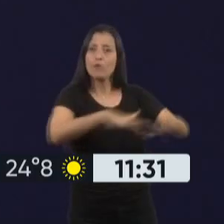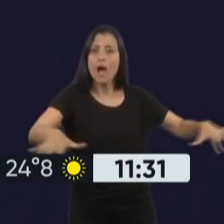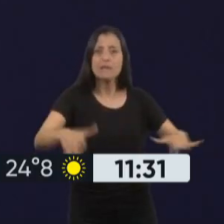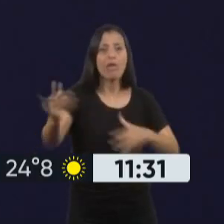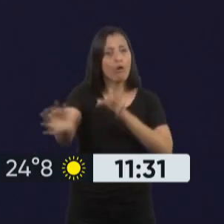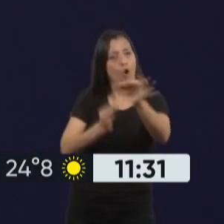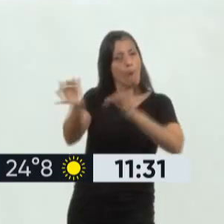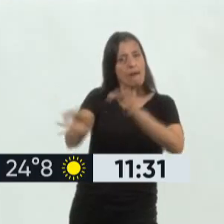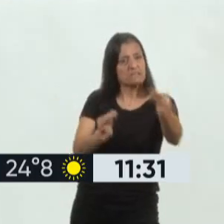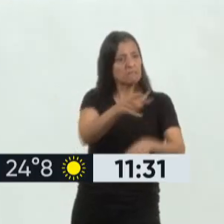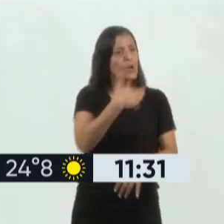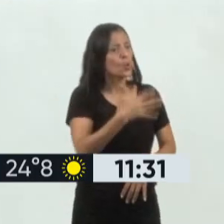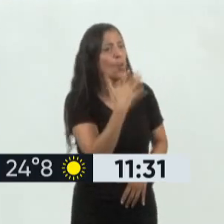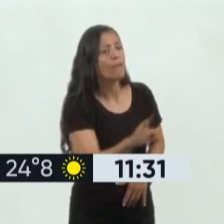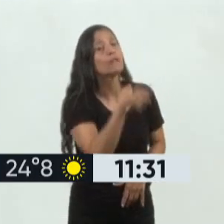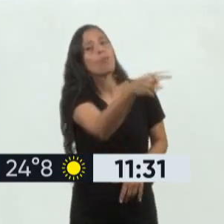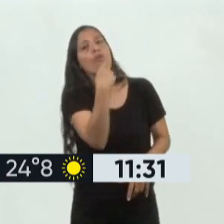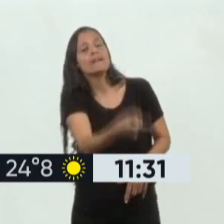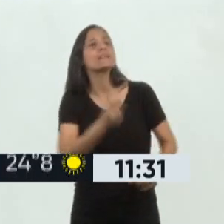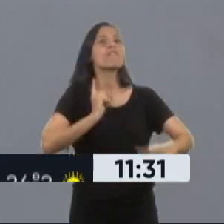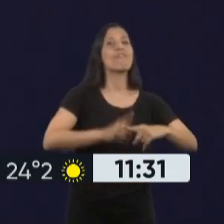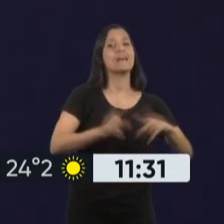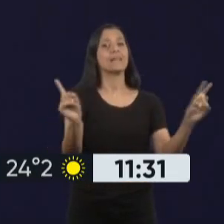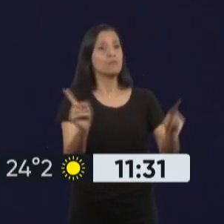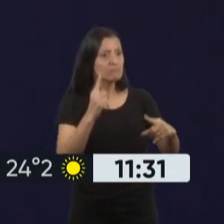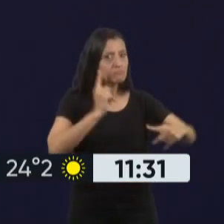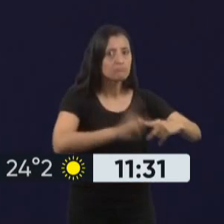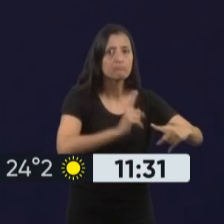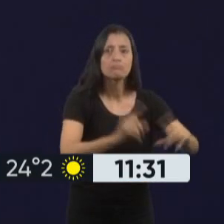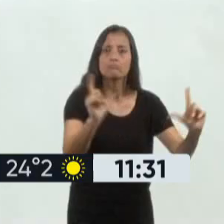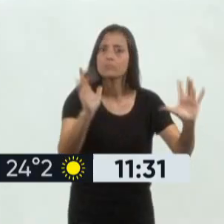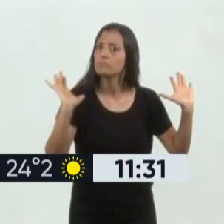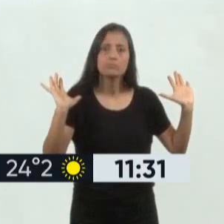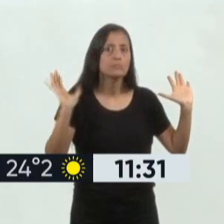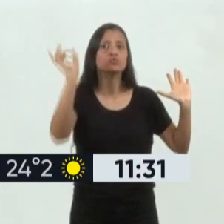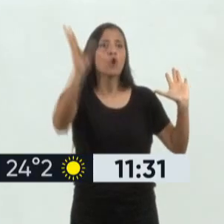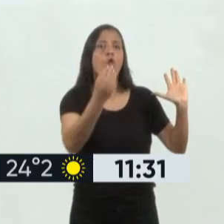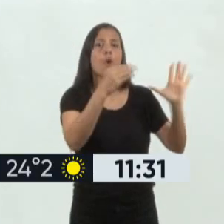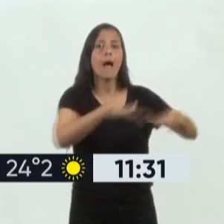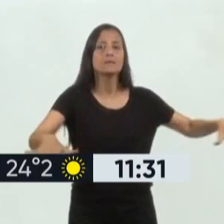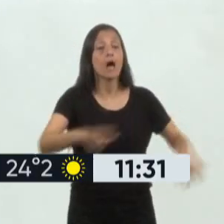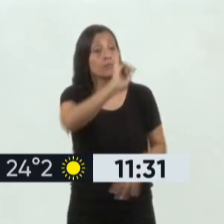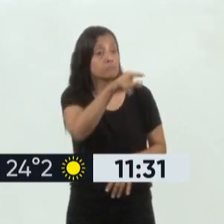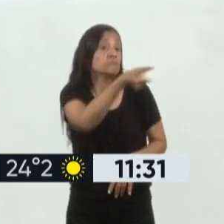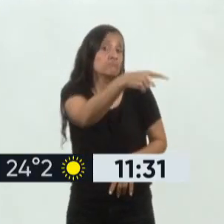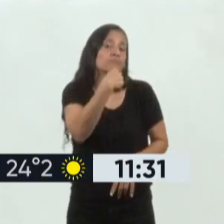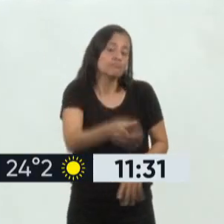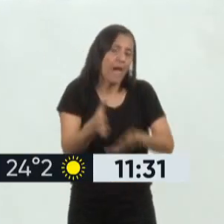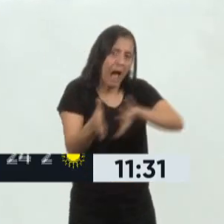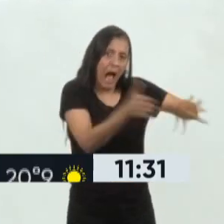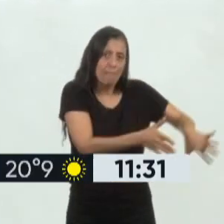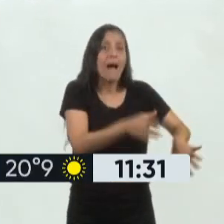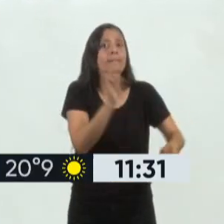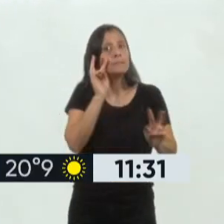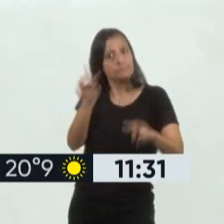en un no, asado? porque vos hablaste de que no era celebración, a eso me refiero. Es que no fue una celebración. Bueno, independientemente de esto, la falta de empatía es, mientras la